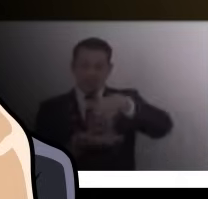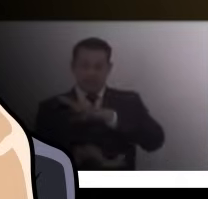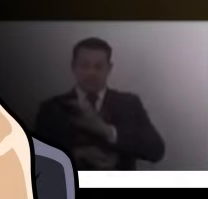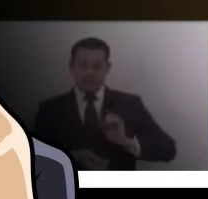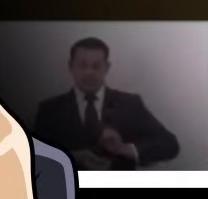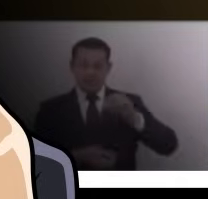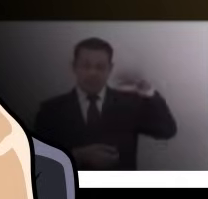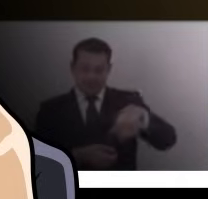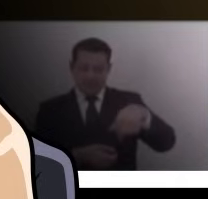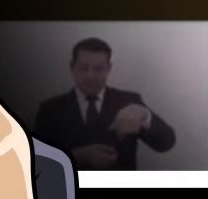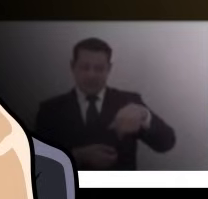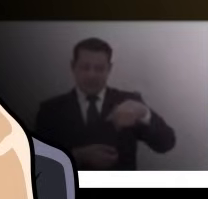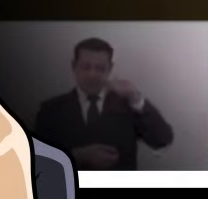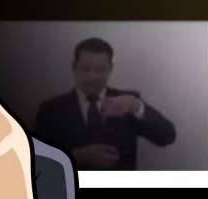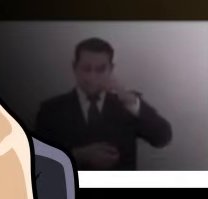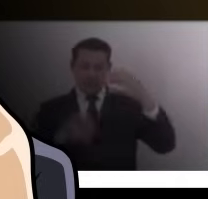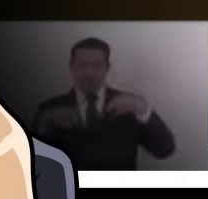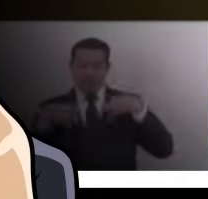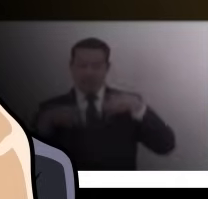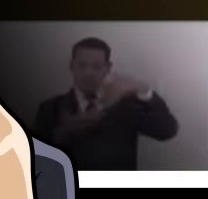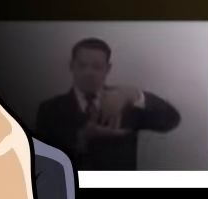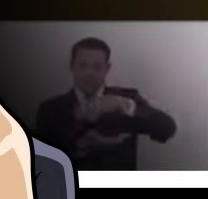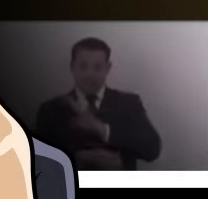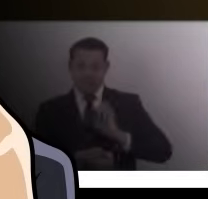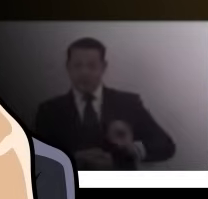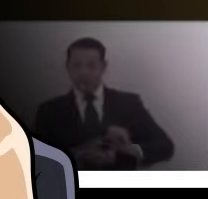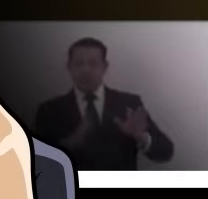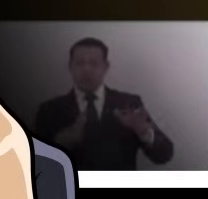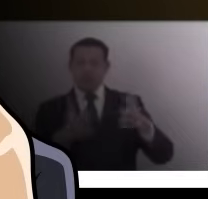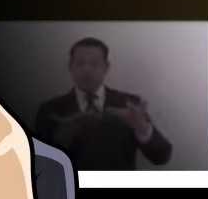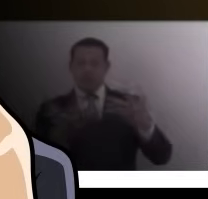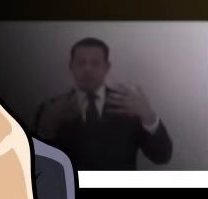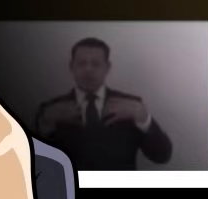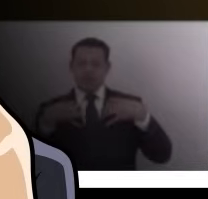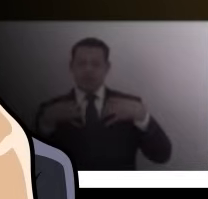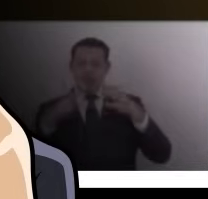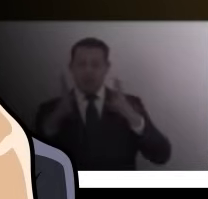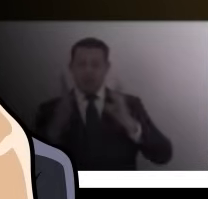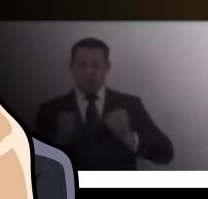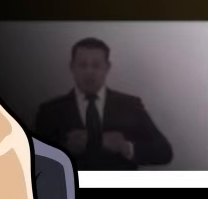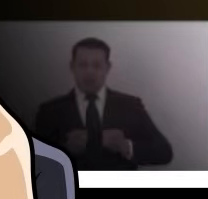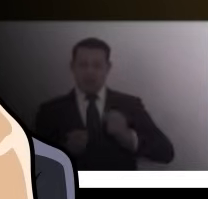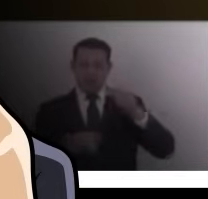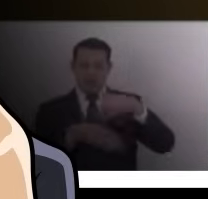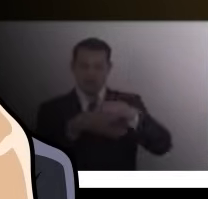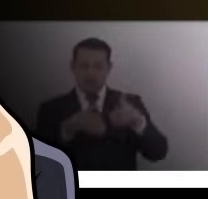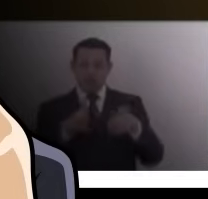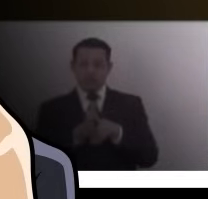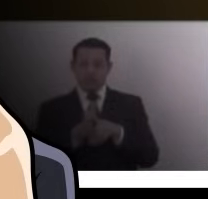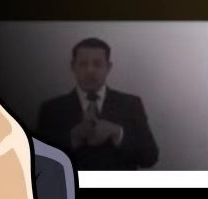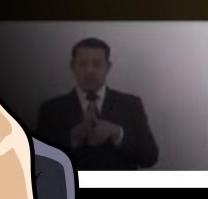salvadoreño que está acá en este país y al pueblo salvadoreño que los gobiernos, que estos